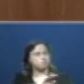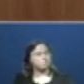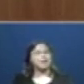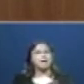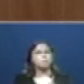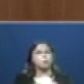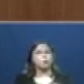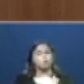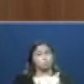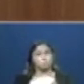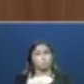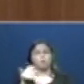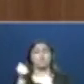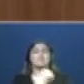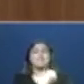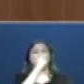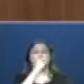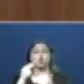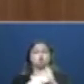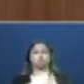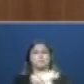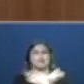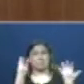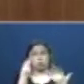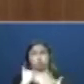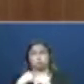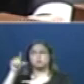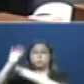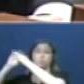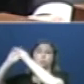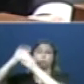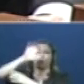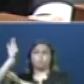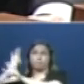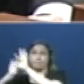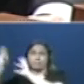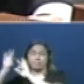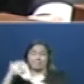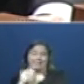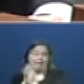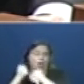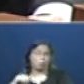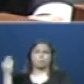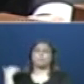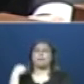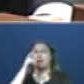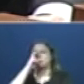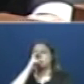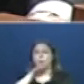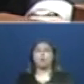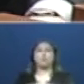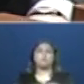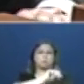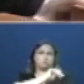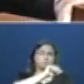de 2018 según otra decisión de la Unión Europea también acordada con el anterior gobierno de la nación